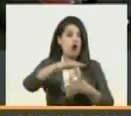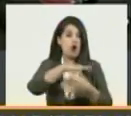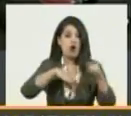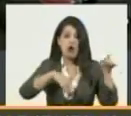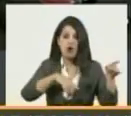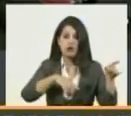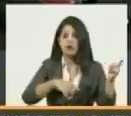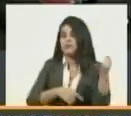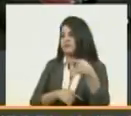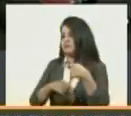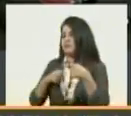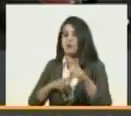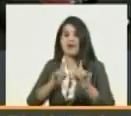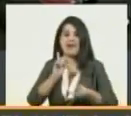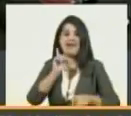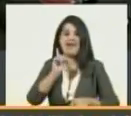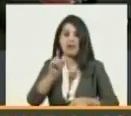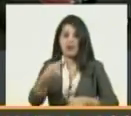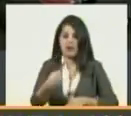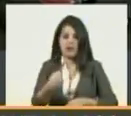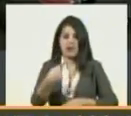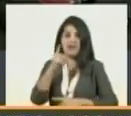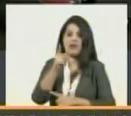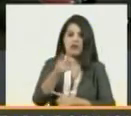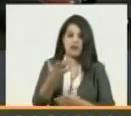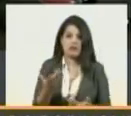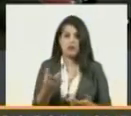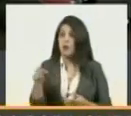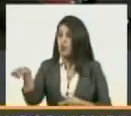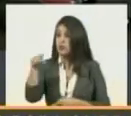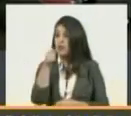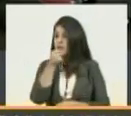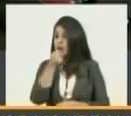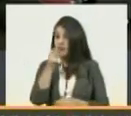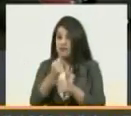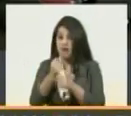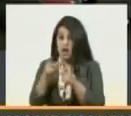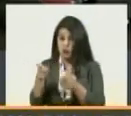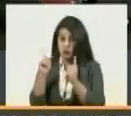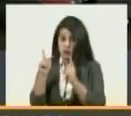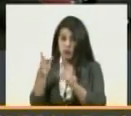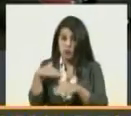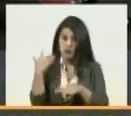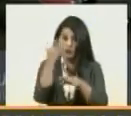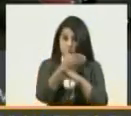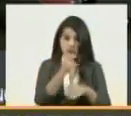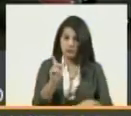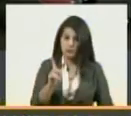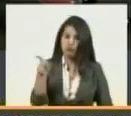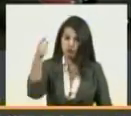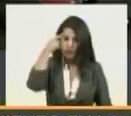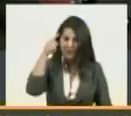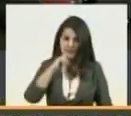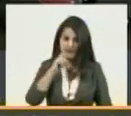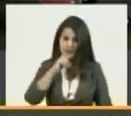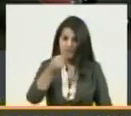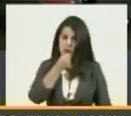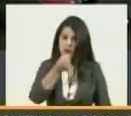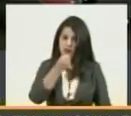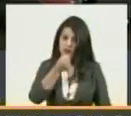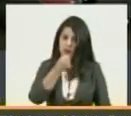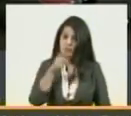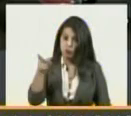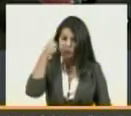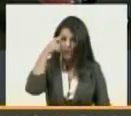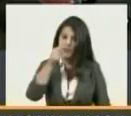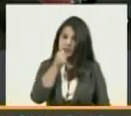donde el ejercicio, ustedes que son periodistas, donde saben que es el lugar más peligroso para ejercer la profesión del